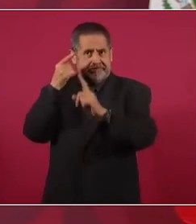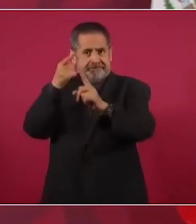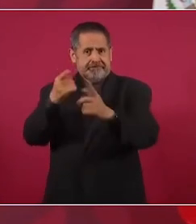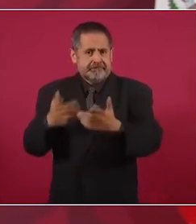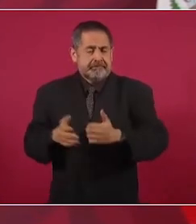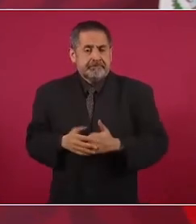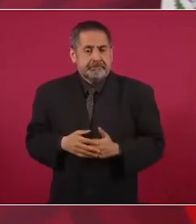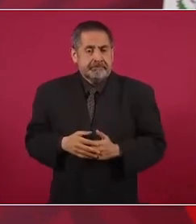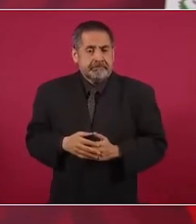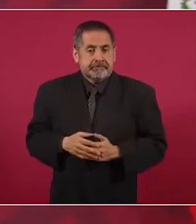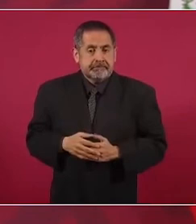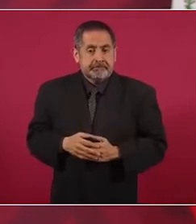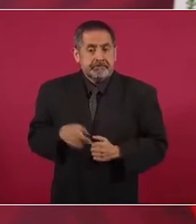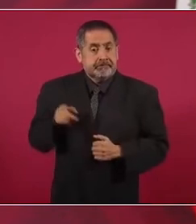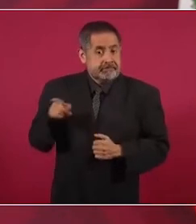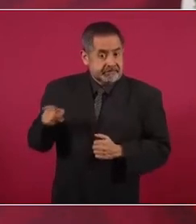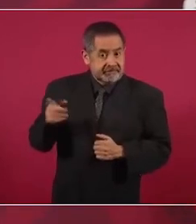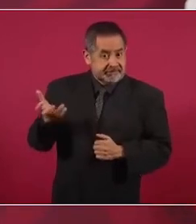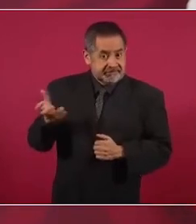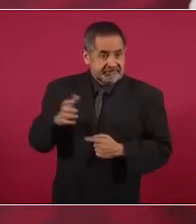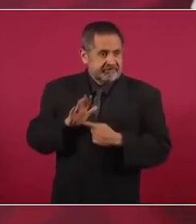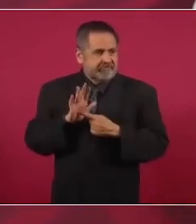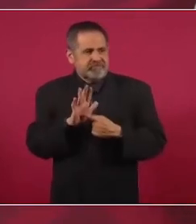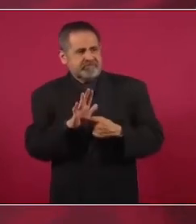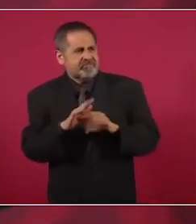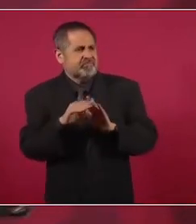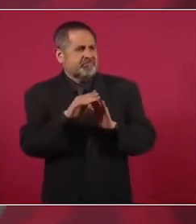porque lo que reveló